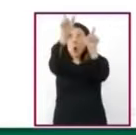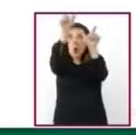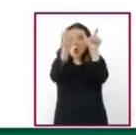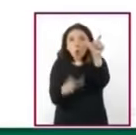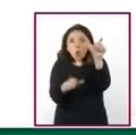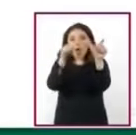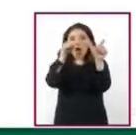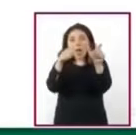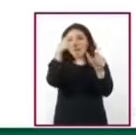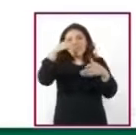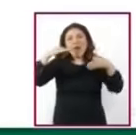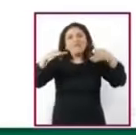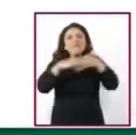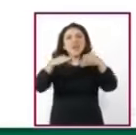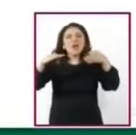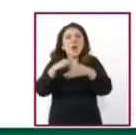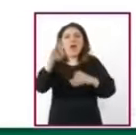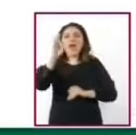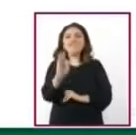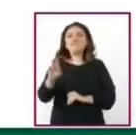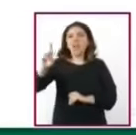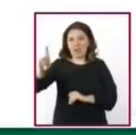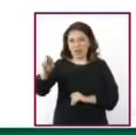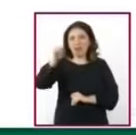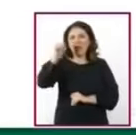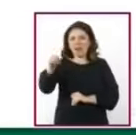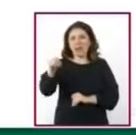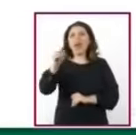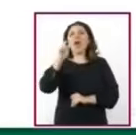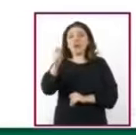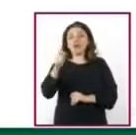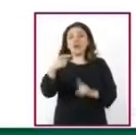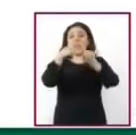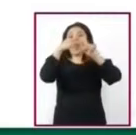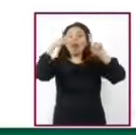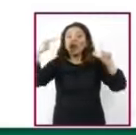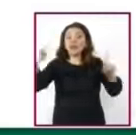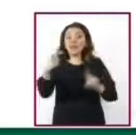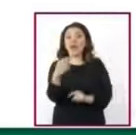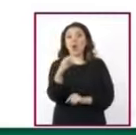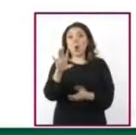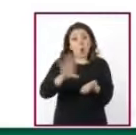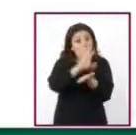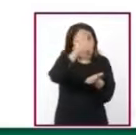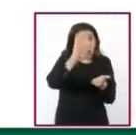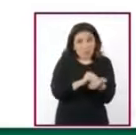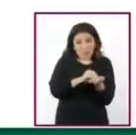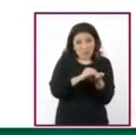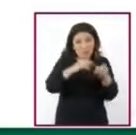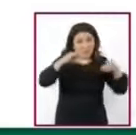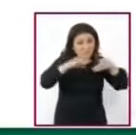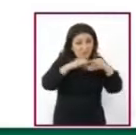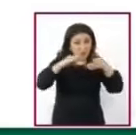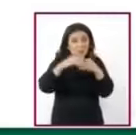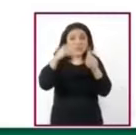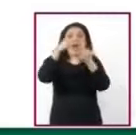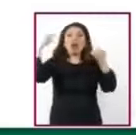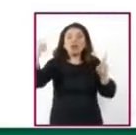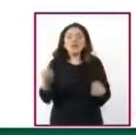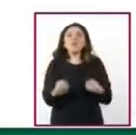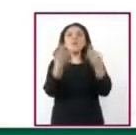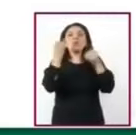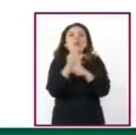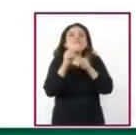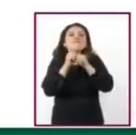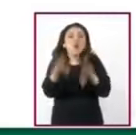columna para calcular la frecuencia relativa, es decir, se divide la frecuencia absoluta entre el total